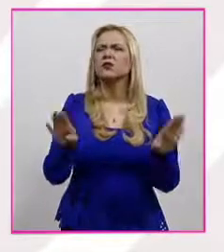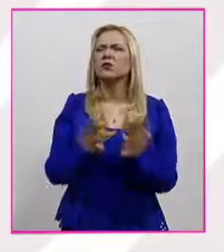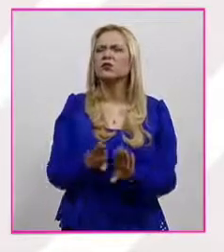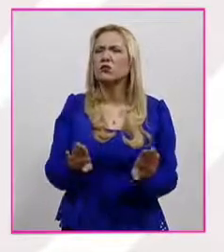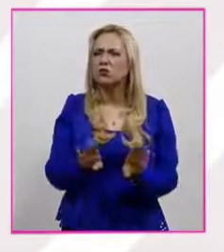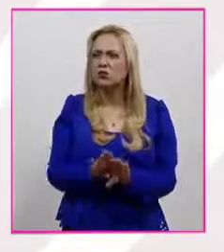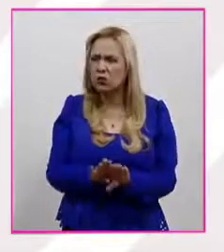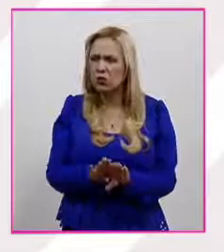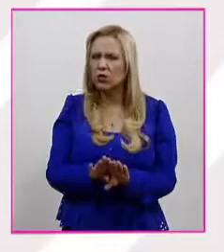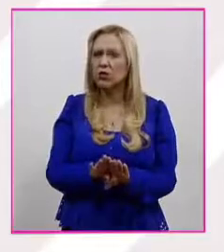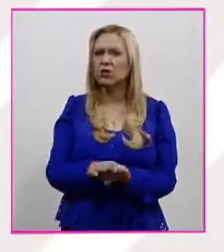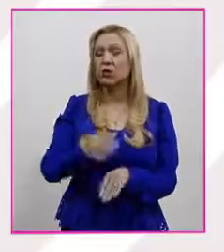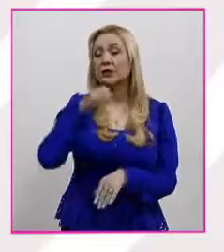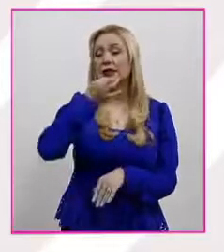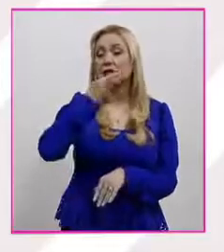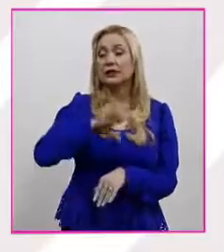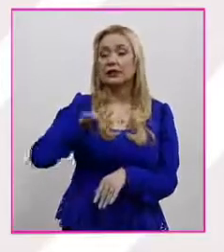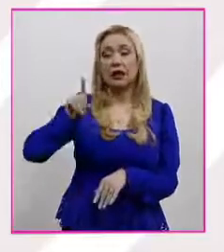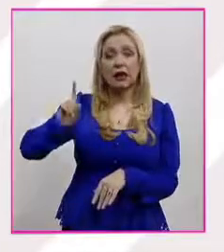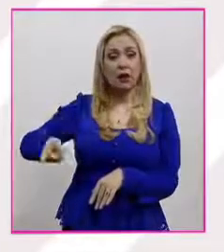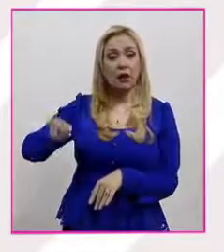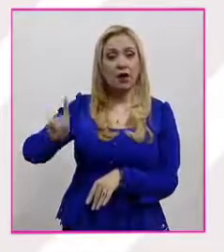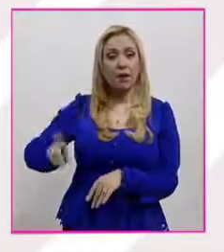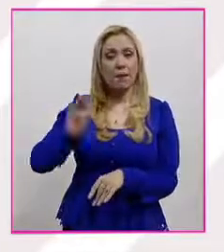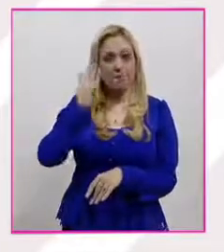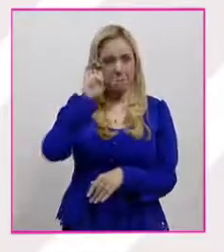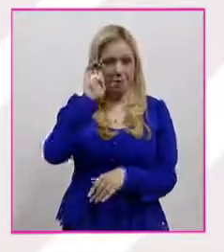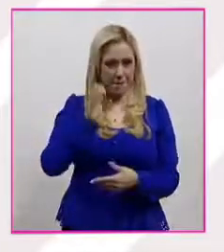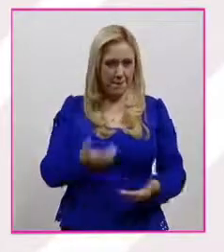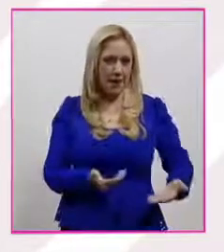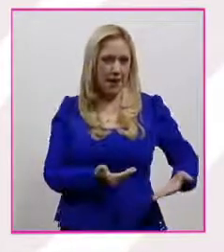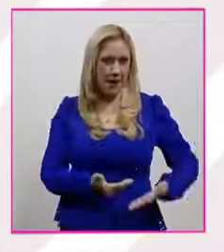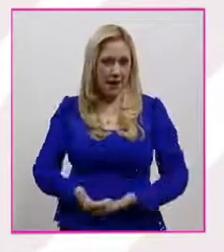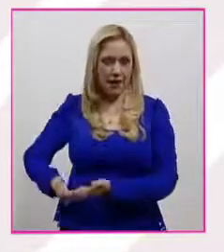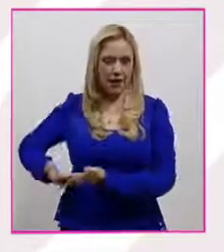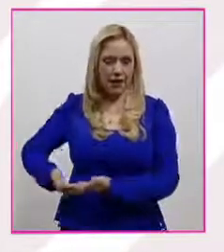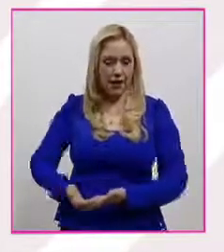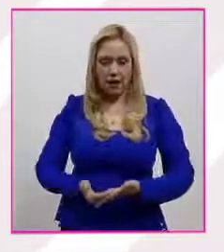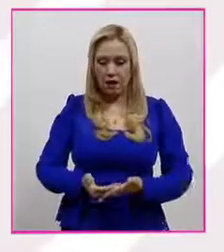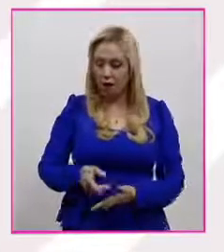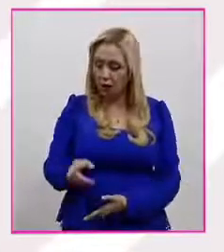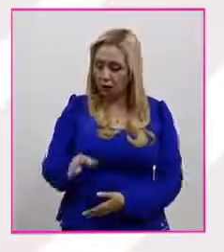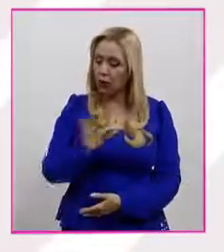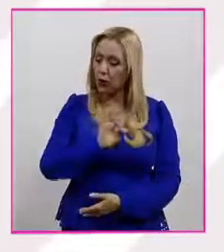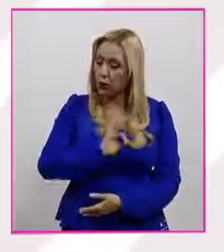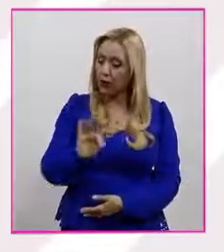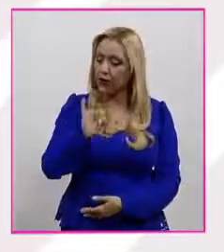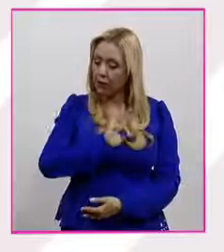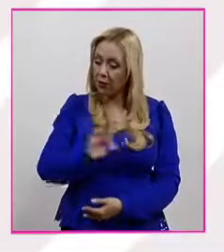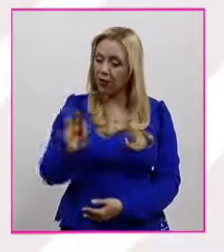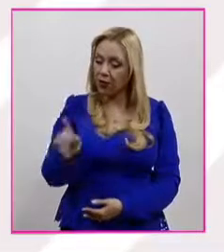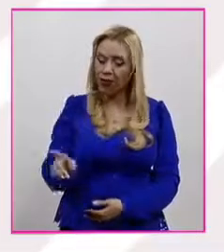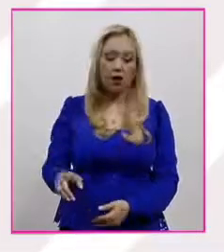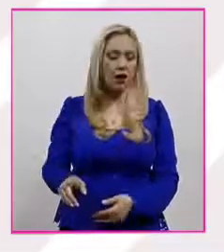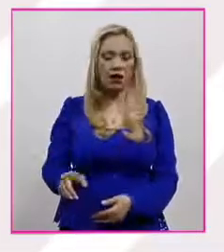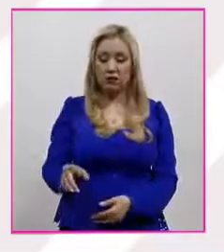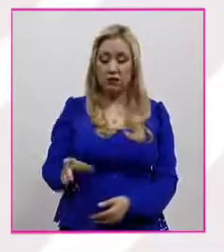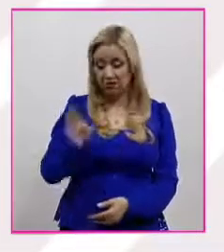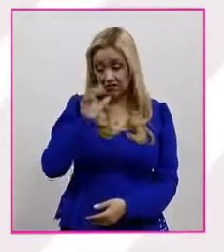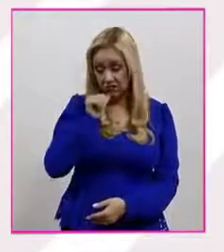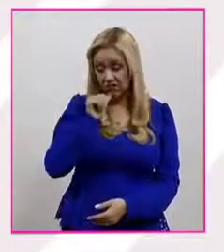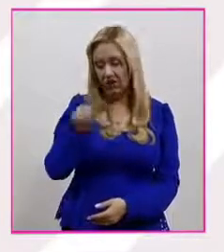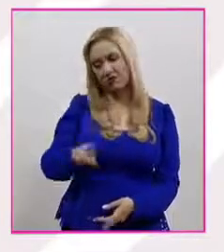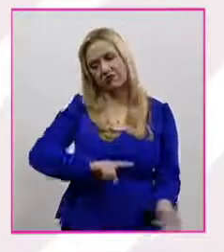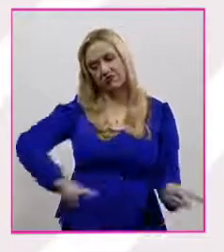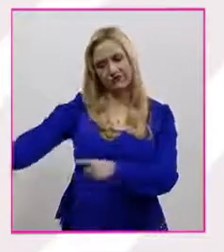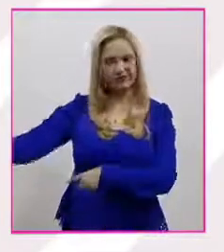vamos condicionando a las niñas desde que son bebés a que pueden hacer ciertas cosas y no pueden hacer ciertas cosas atendiendo a su género,